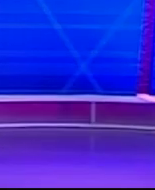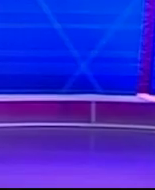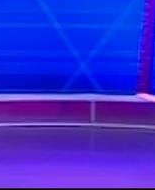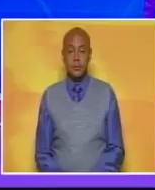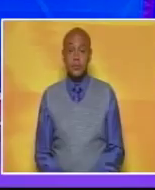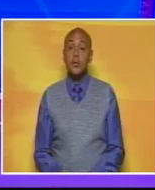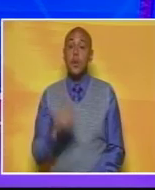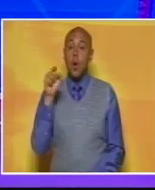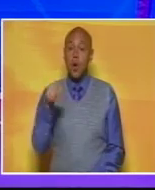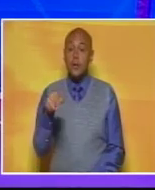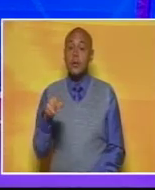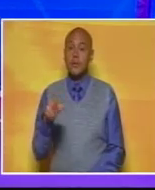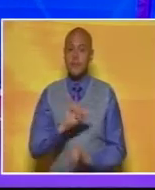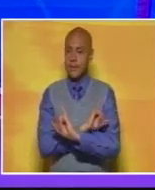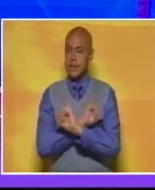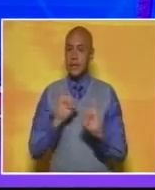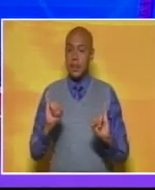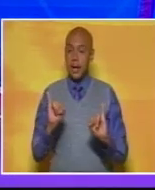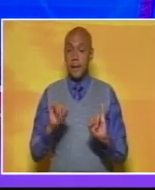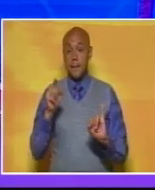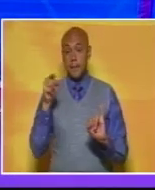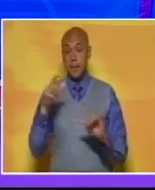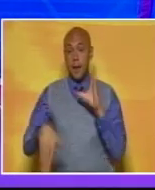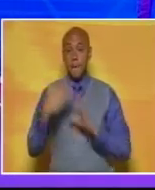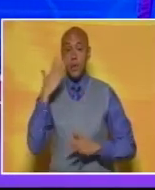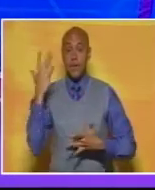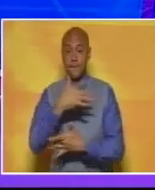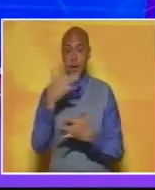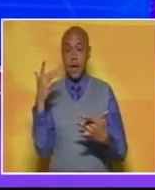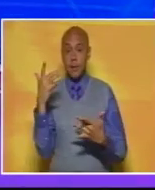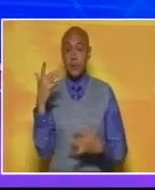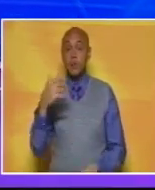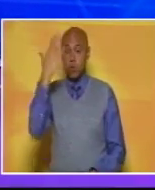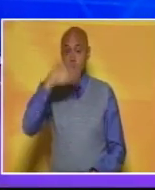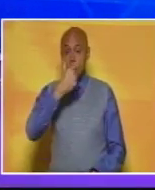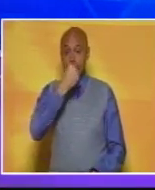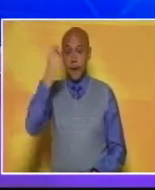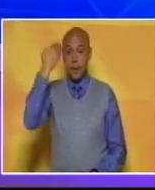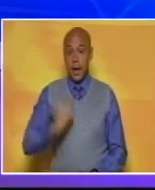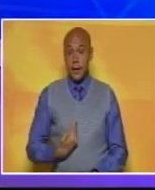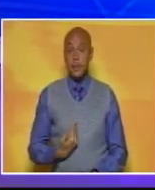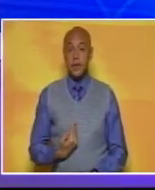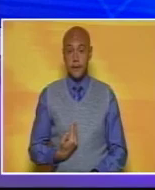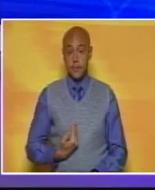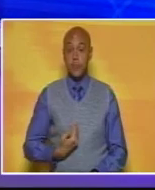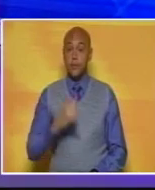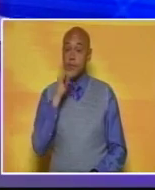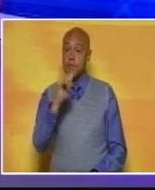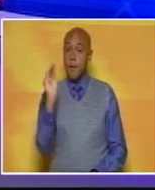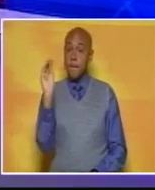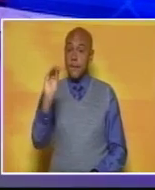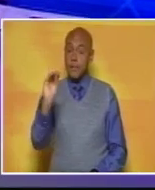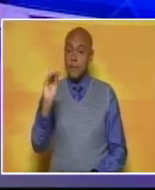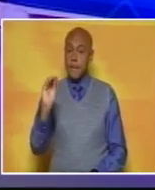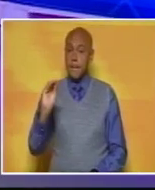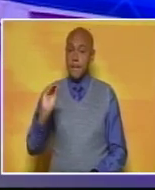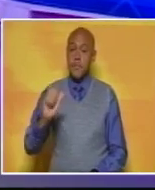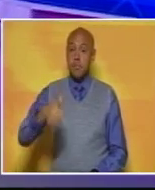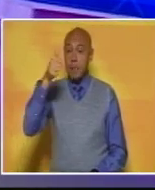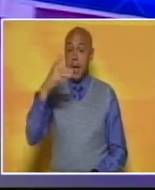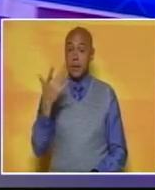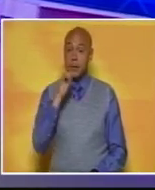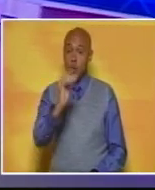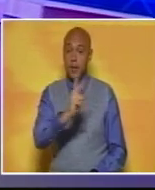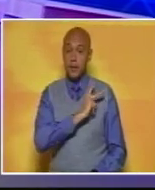Y con esto llegamos al final de esta su sección Estrenos y Estrellas, amigos. Yo soy Nieves Oteldo y la invitación a que continúen con más de